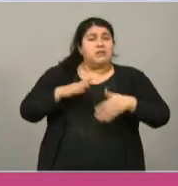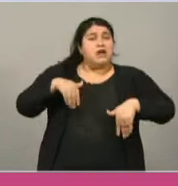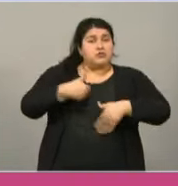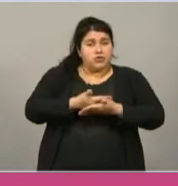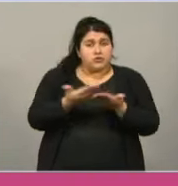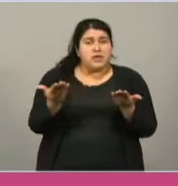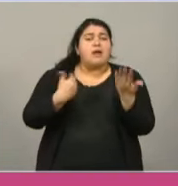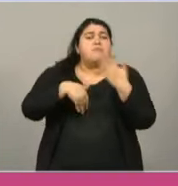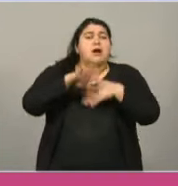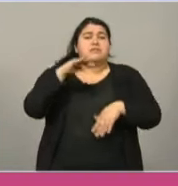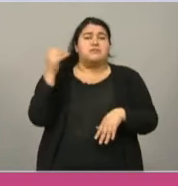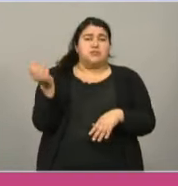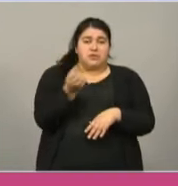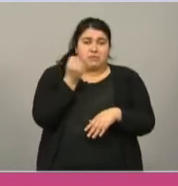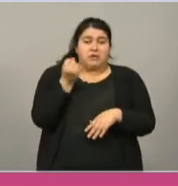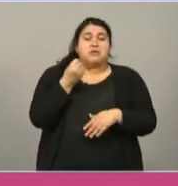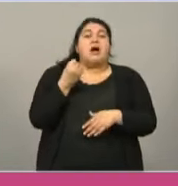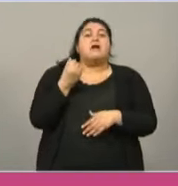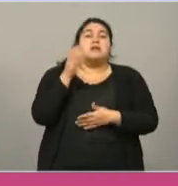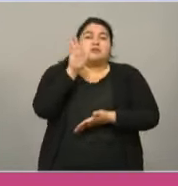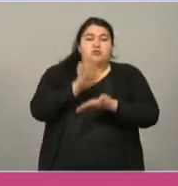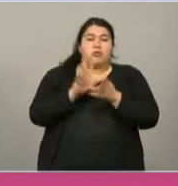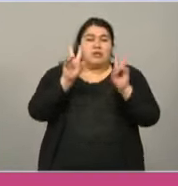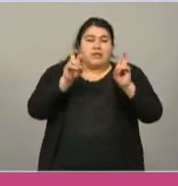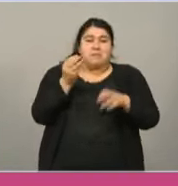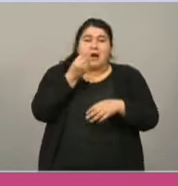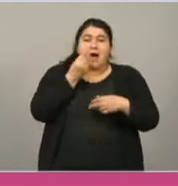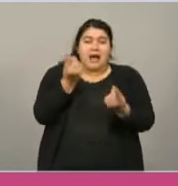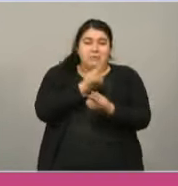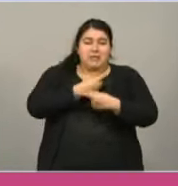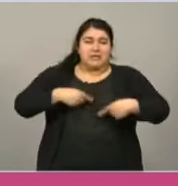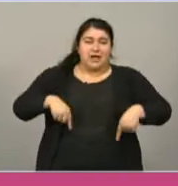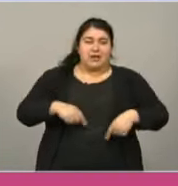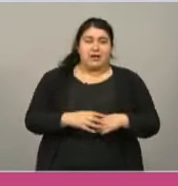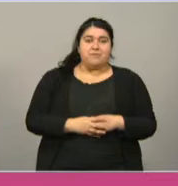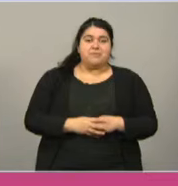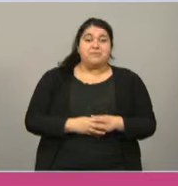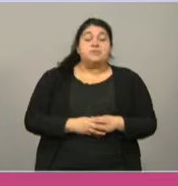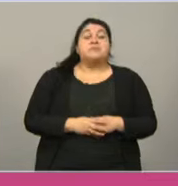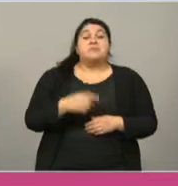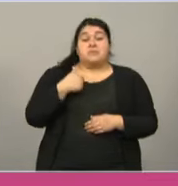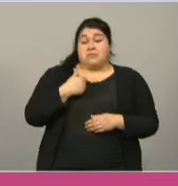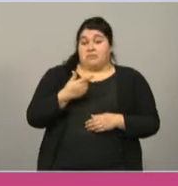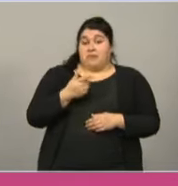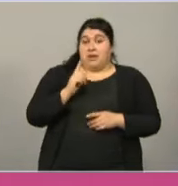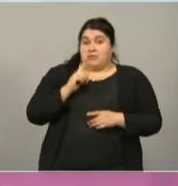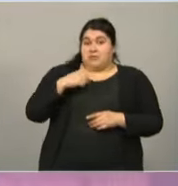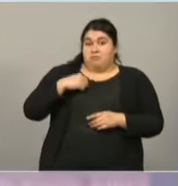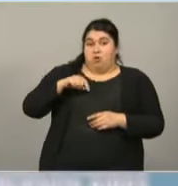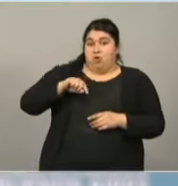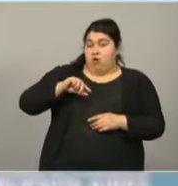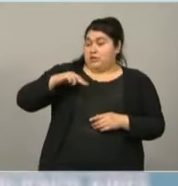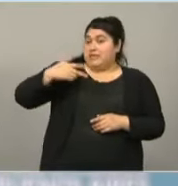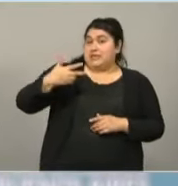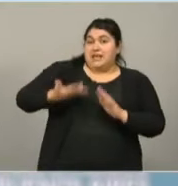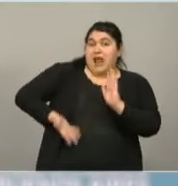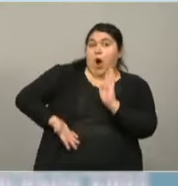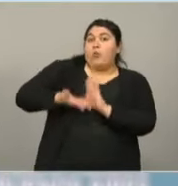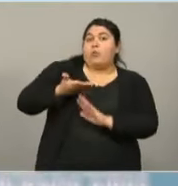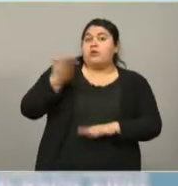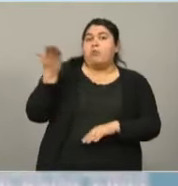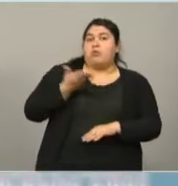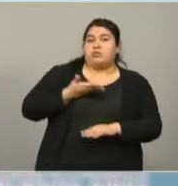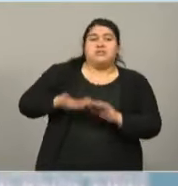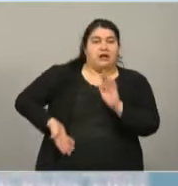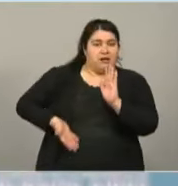fundamentalmente con con política alimentaria y como les decía recién Este es el tercer incremento que que se